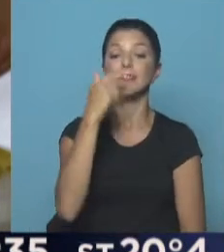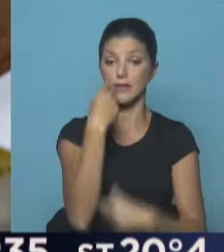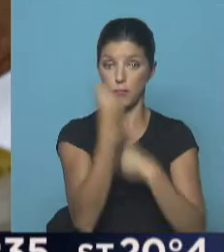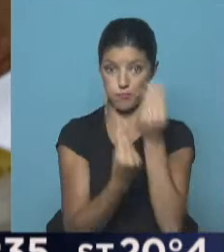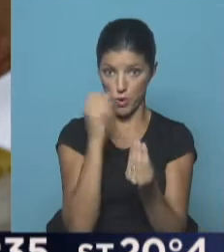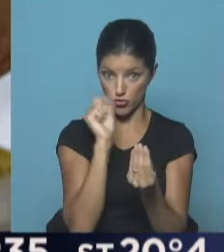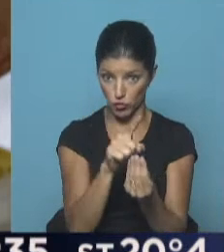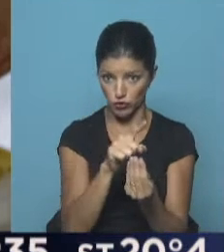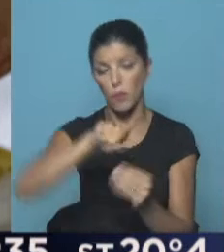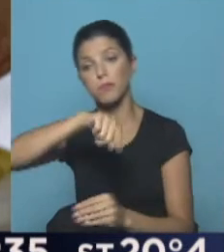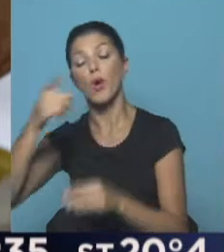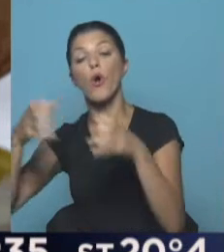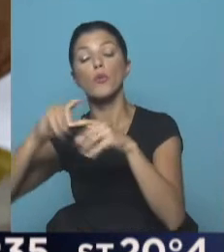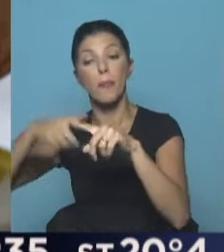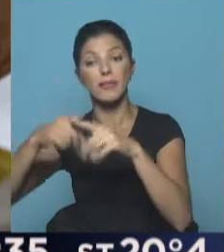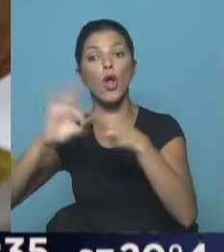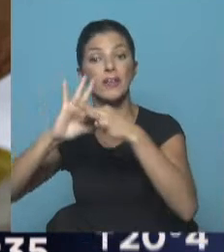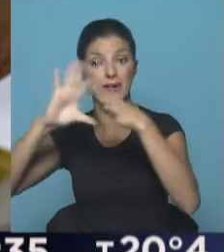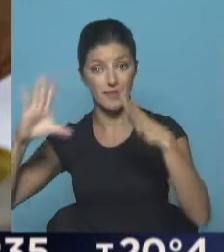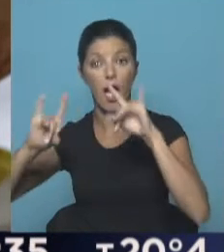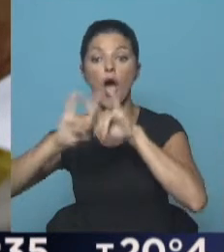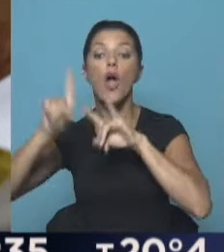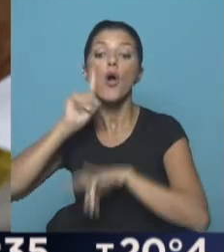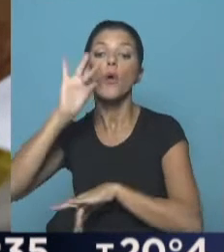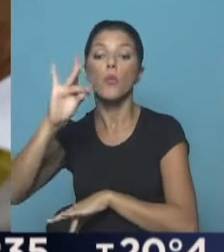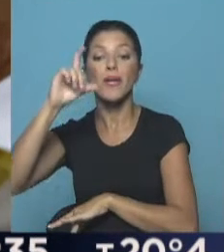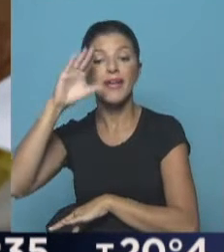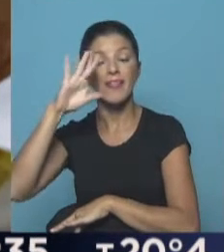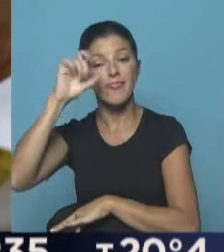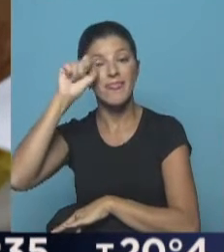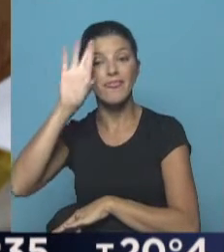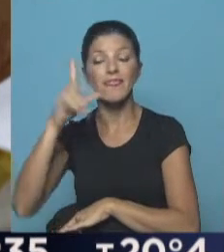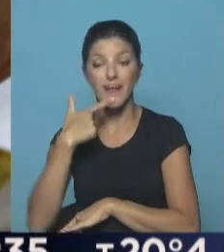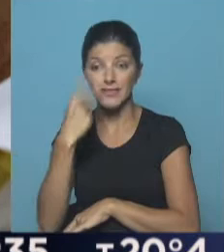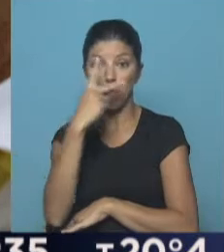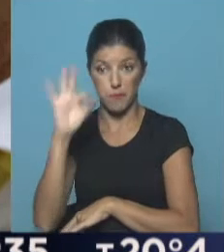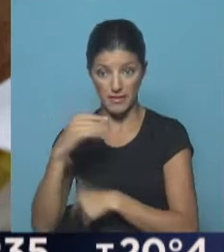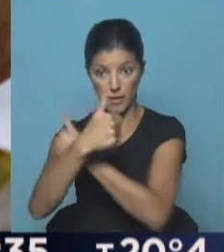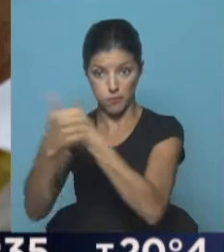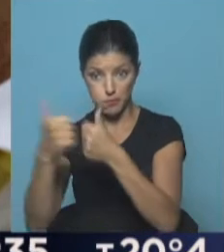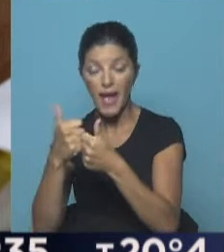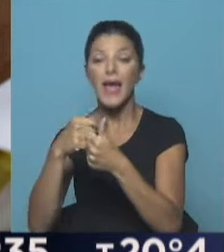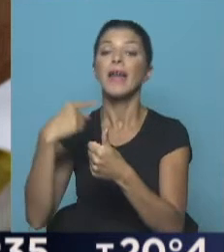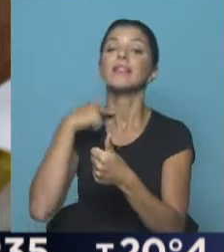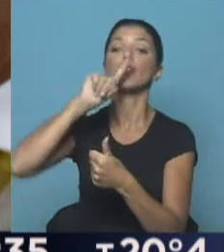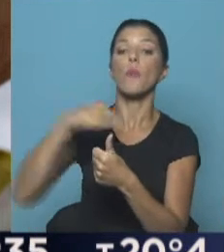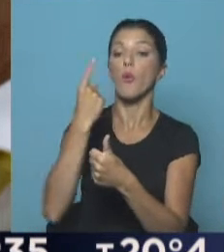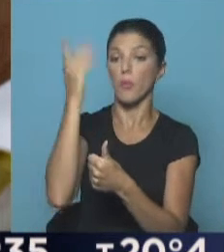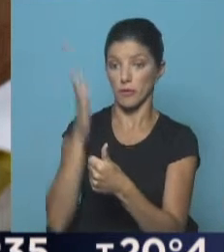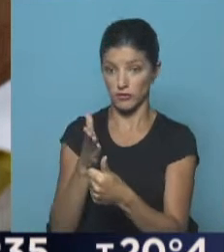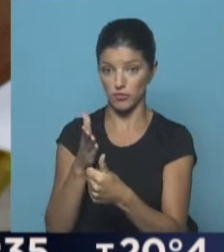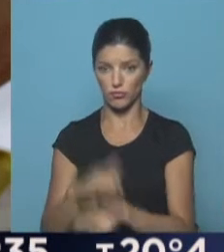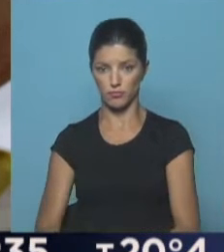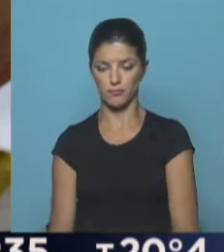escaños. El Partido por la Libertad, que llevaba a Geert Wilders, tuvo 20 escaños al quedarse con el 13,1% de los sufragios.